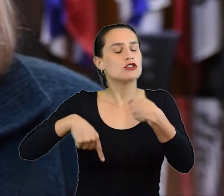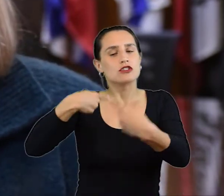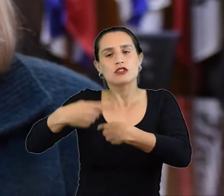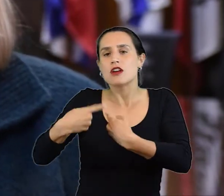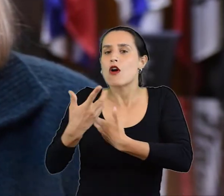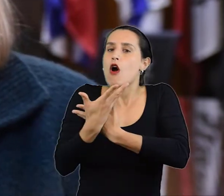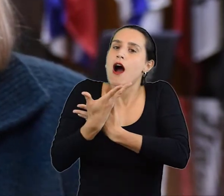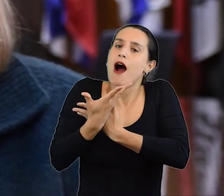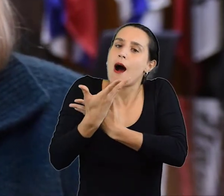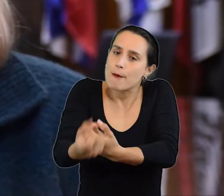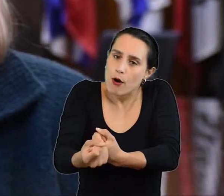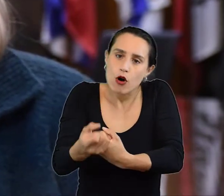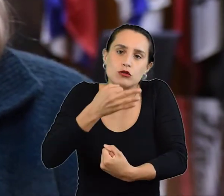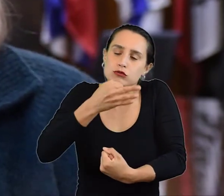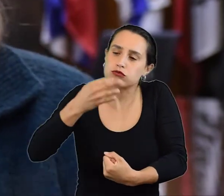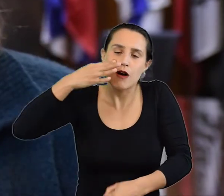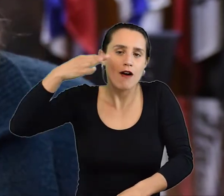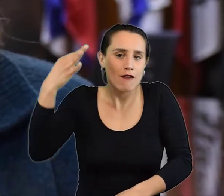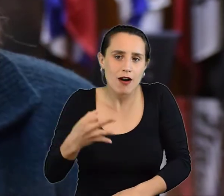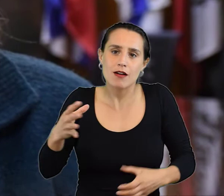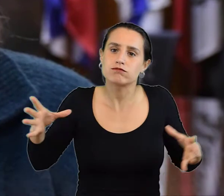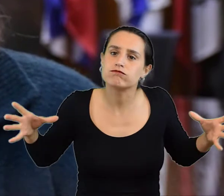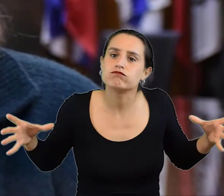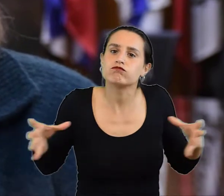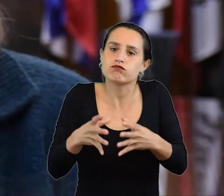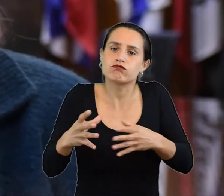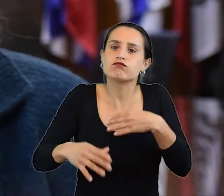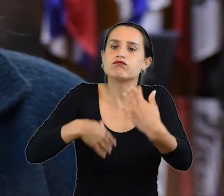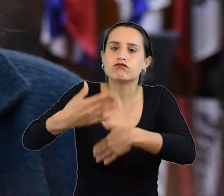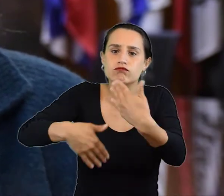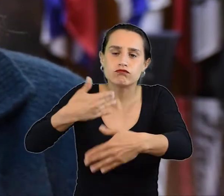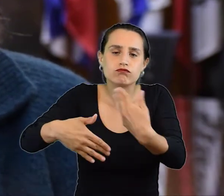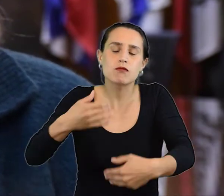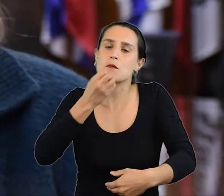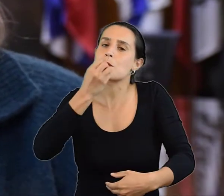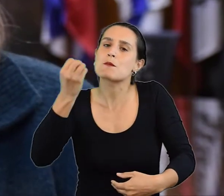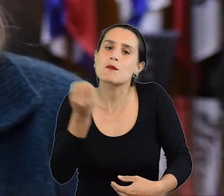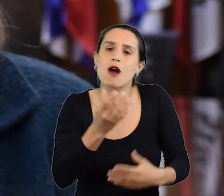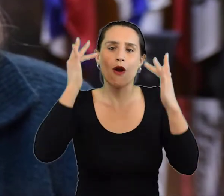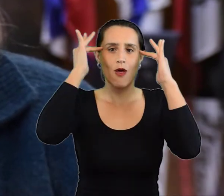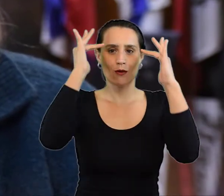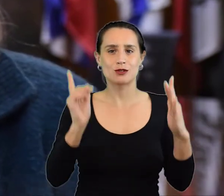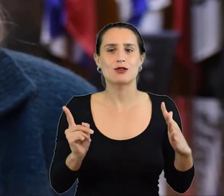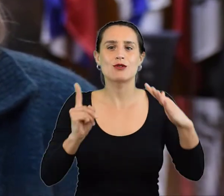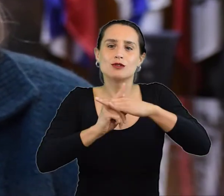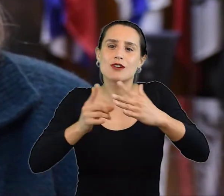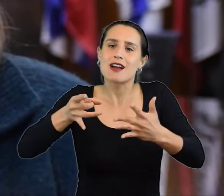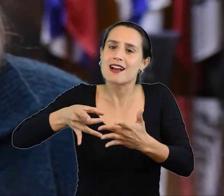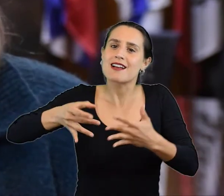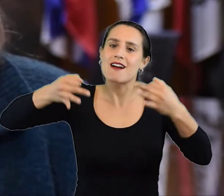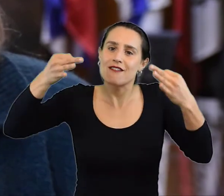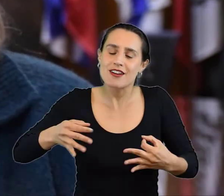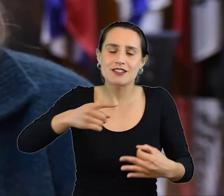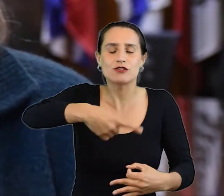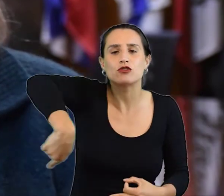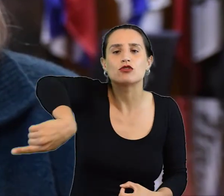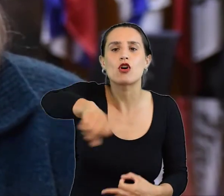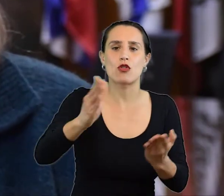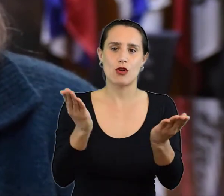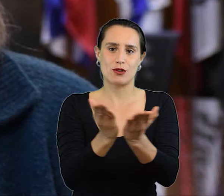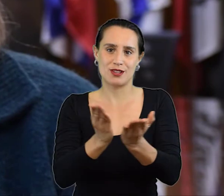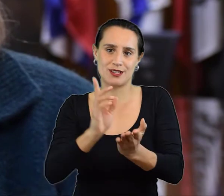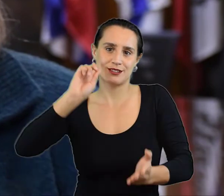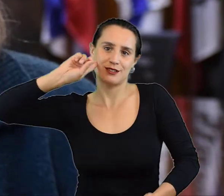compromiso con ustedes para continuar trabajando por una educación inclusiva y de calidad para